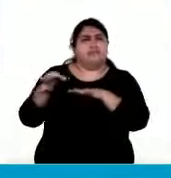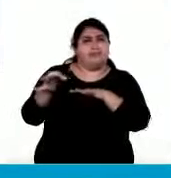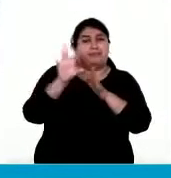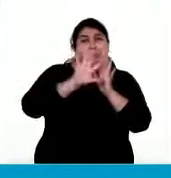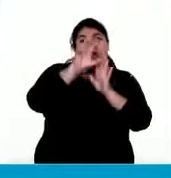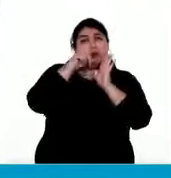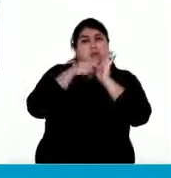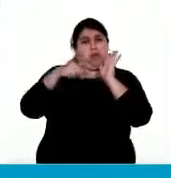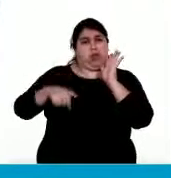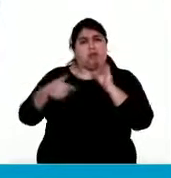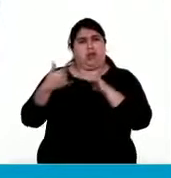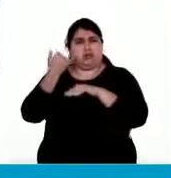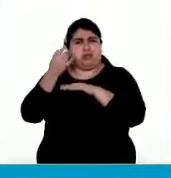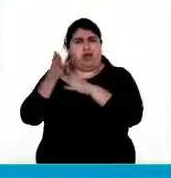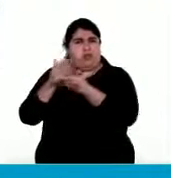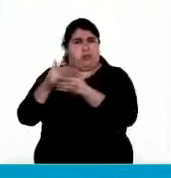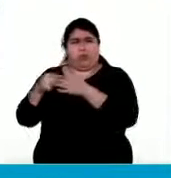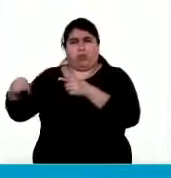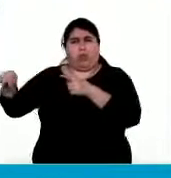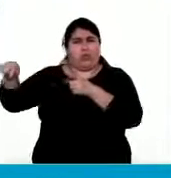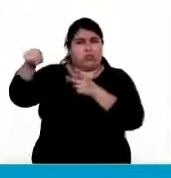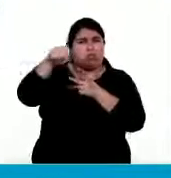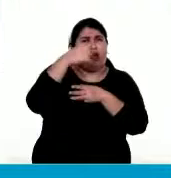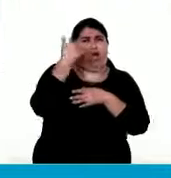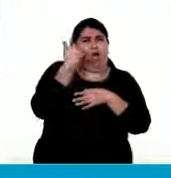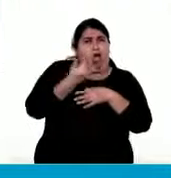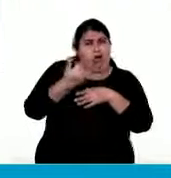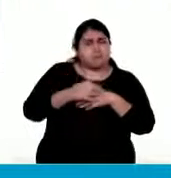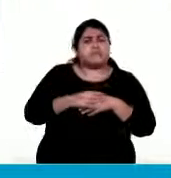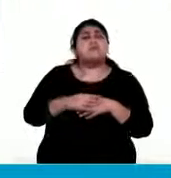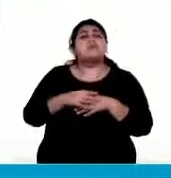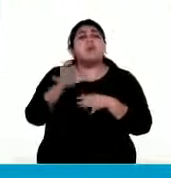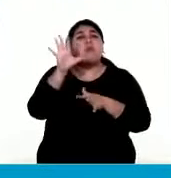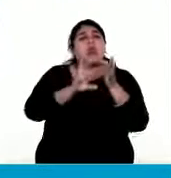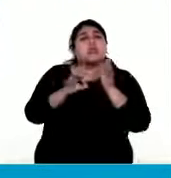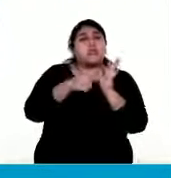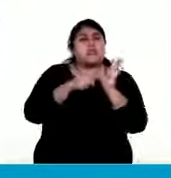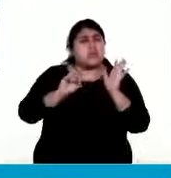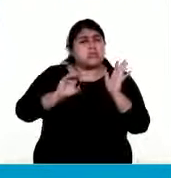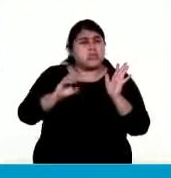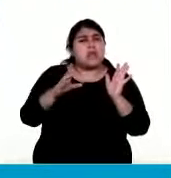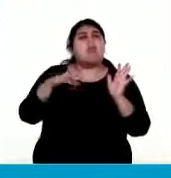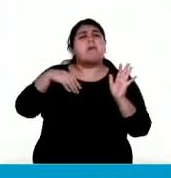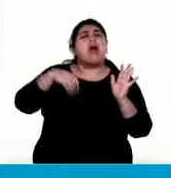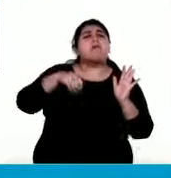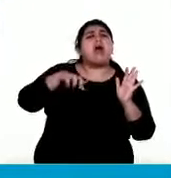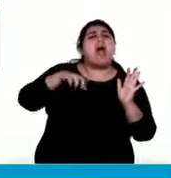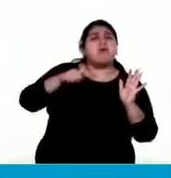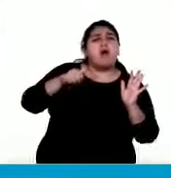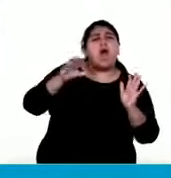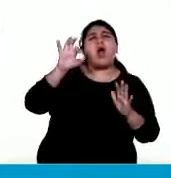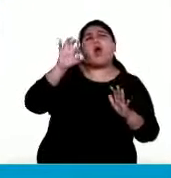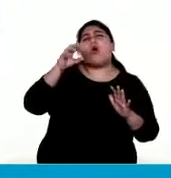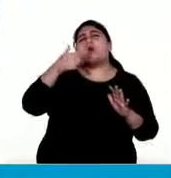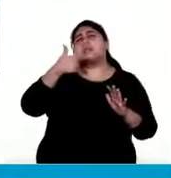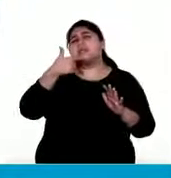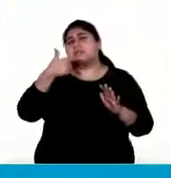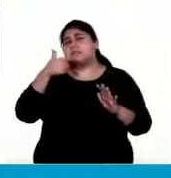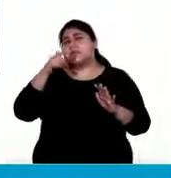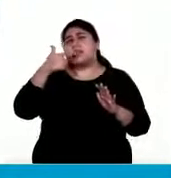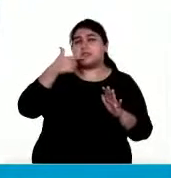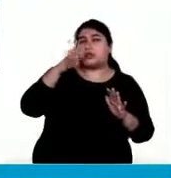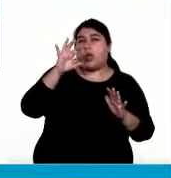Buenos Aires? El proyecto se denomina Mapa Interactivo SOS Rural y en